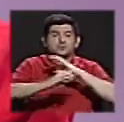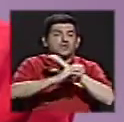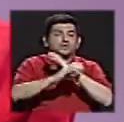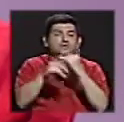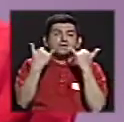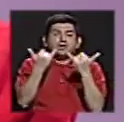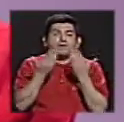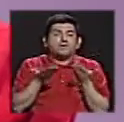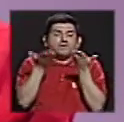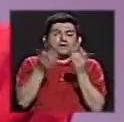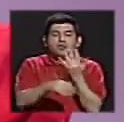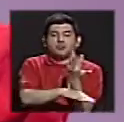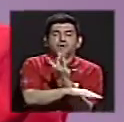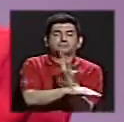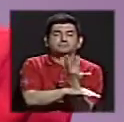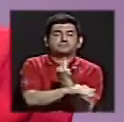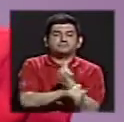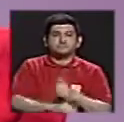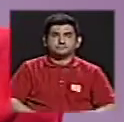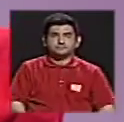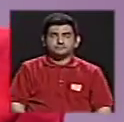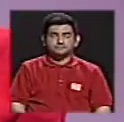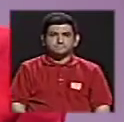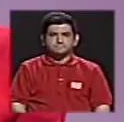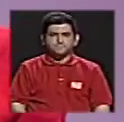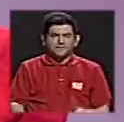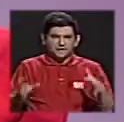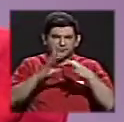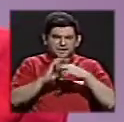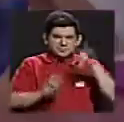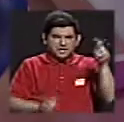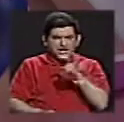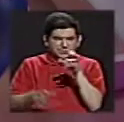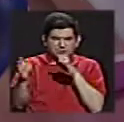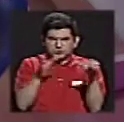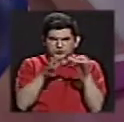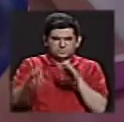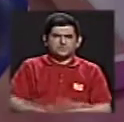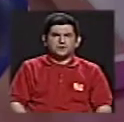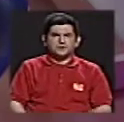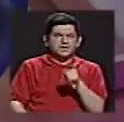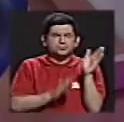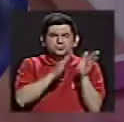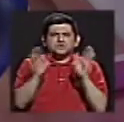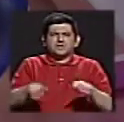que tenía que darle a esa planta. Dice, respecto al transporte y la comercialización, ¿cómo